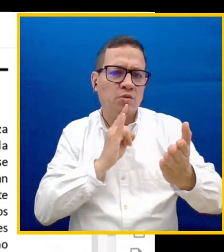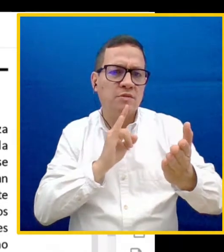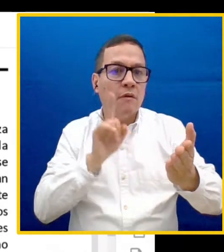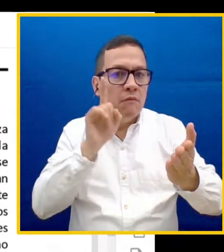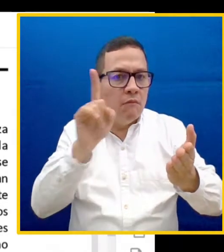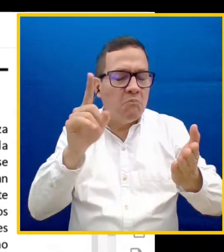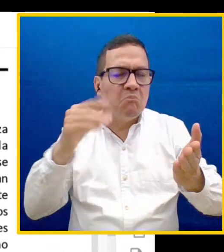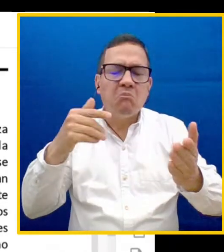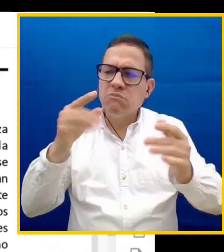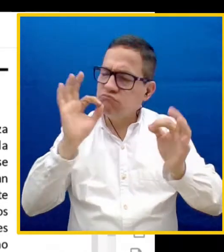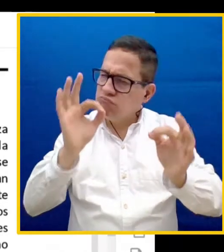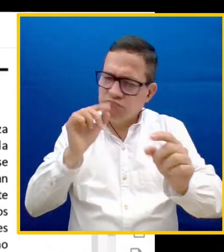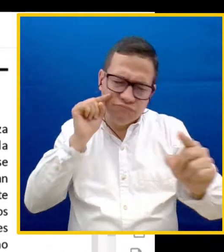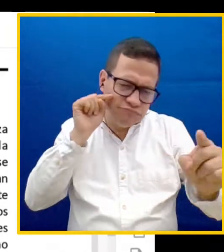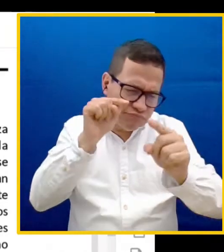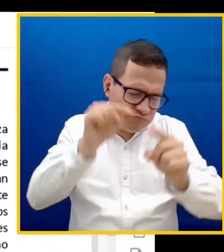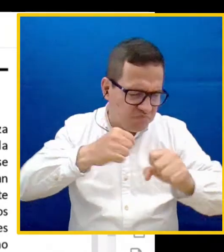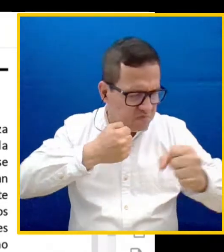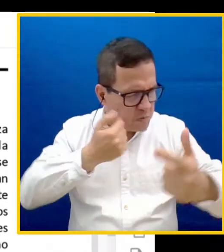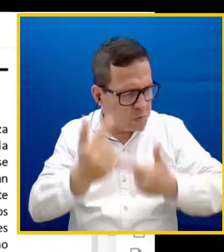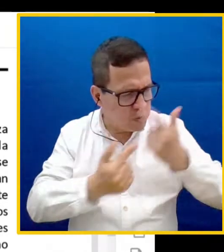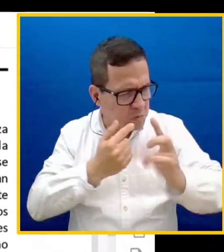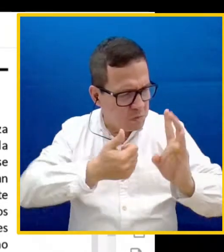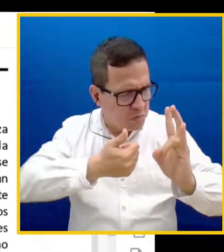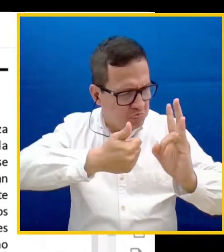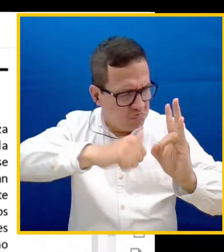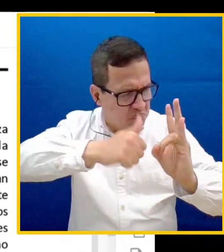década de los años 60 del siglo pasado.